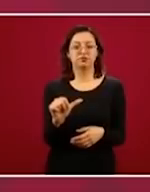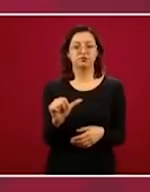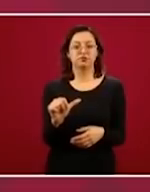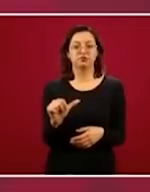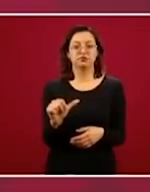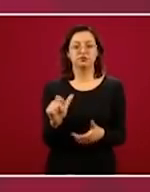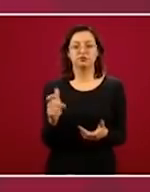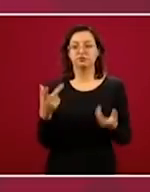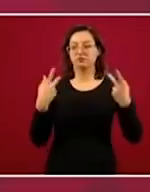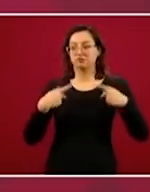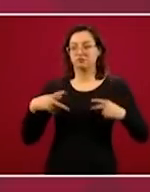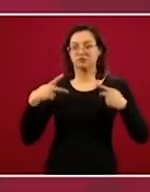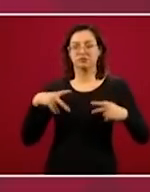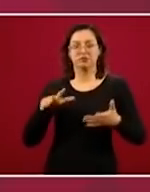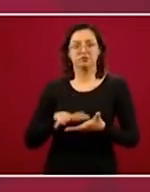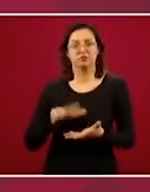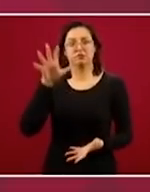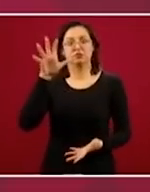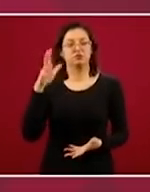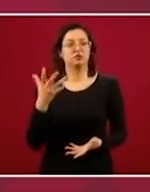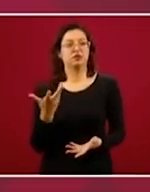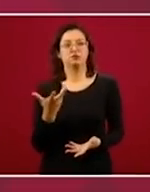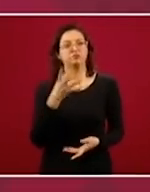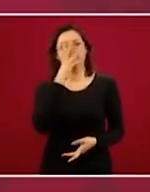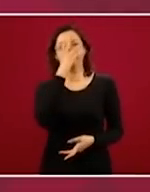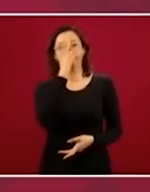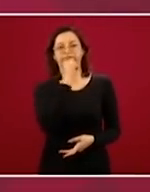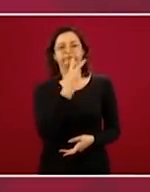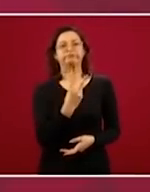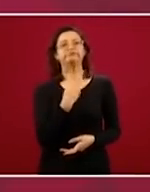la mayoría de la gente pues no podía pagar